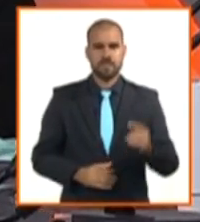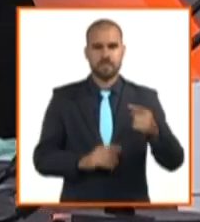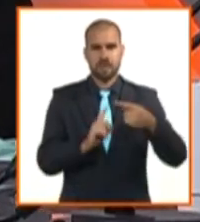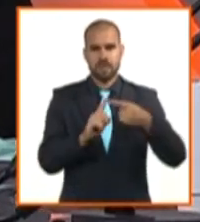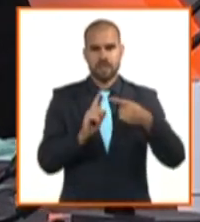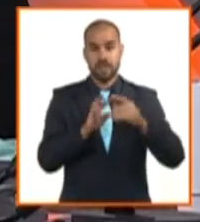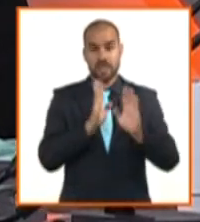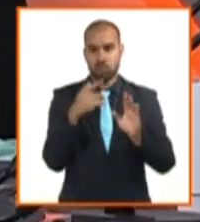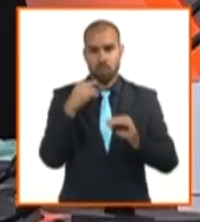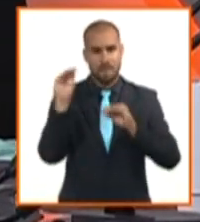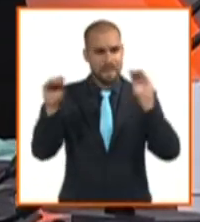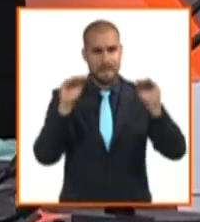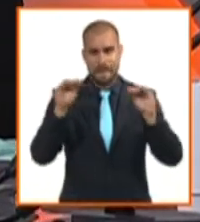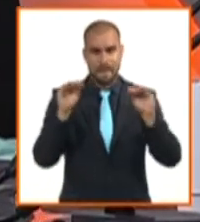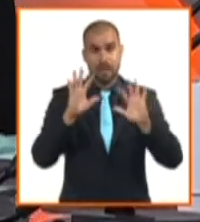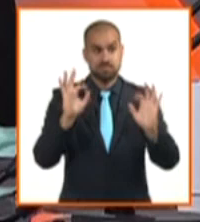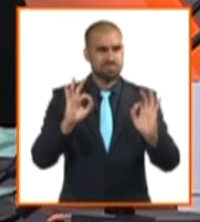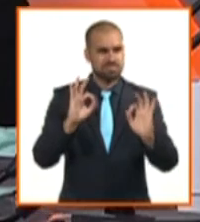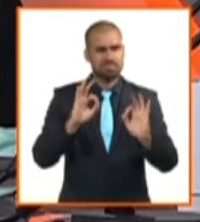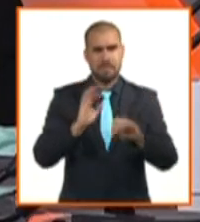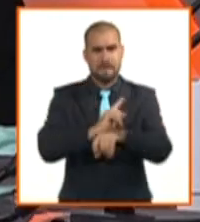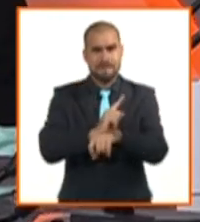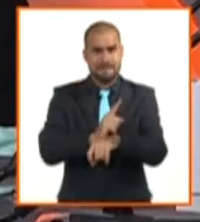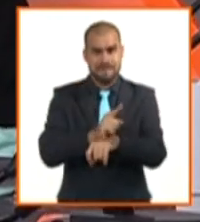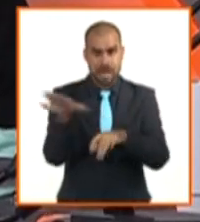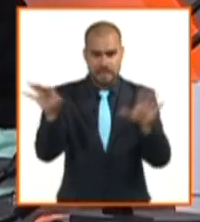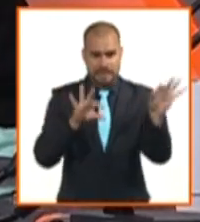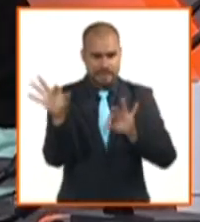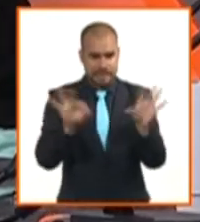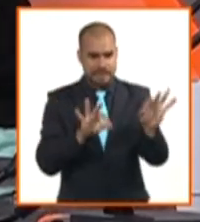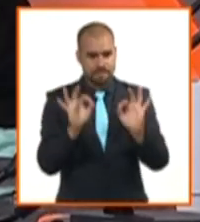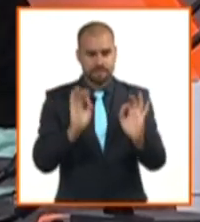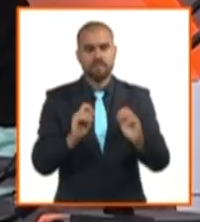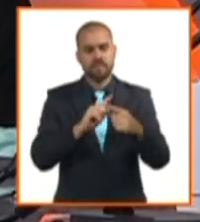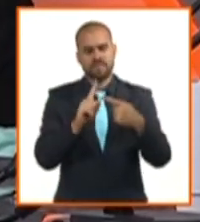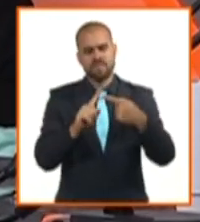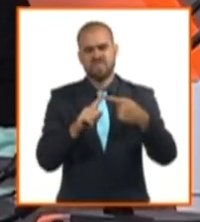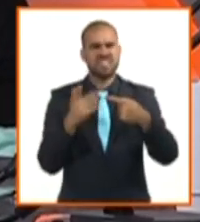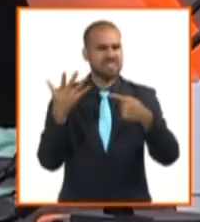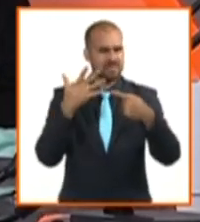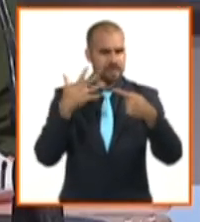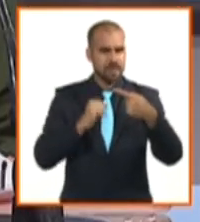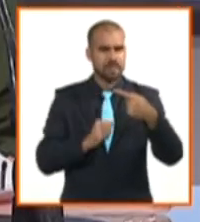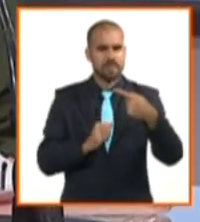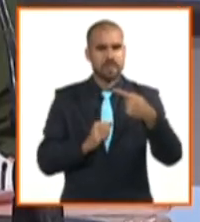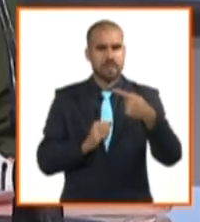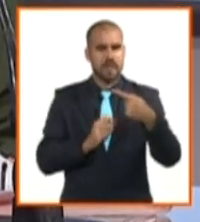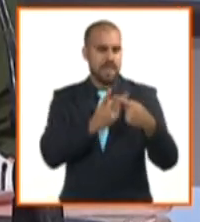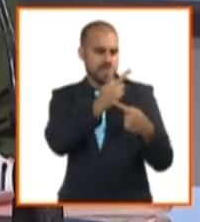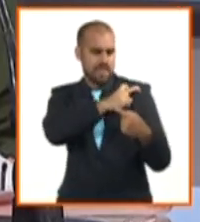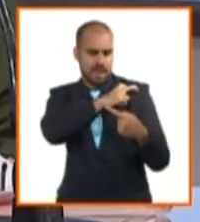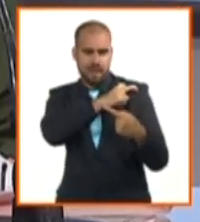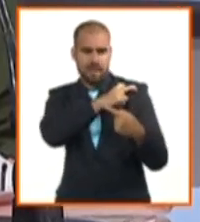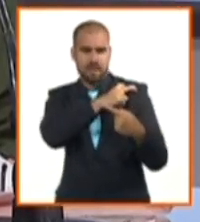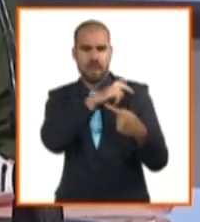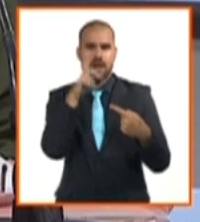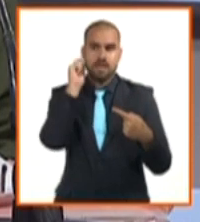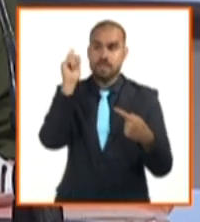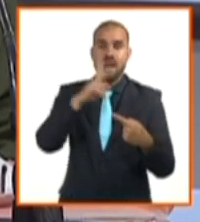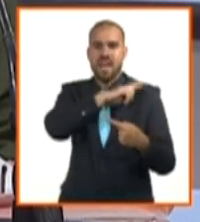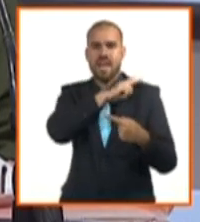prácticamente hace hace unos minutos los compañeros pues la teniente coronel gloria geli y martínez jefa del departamento